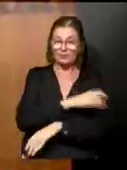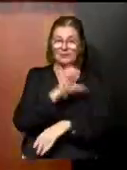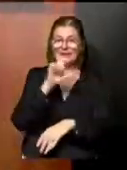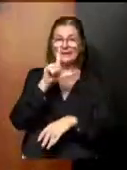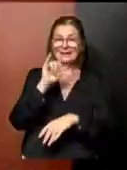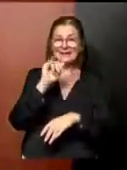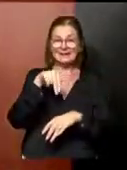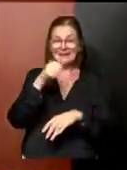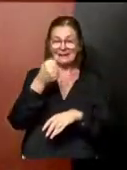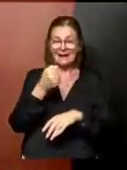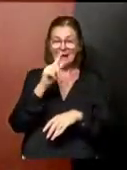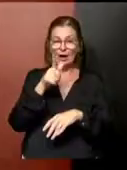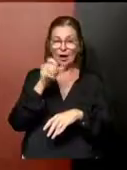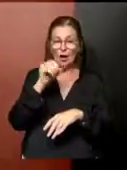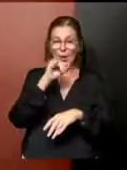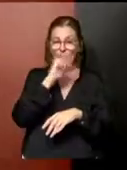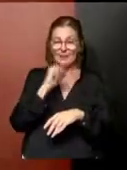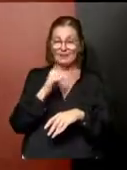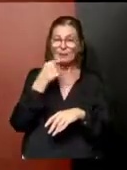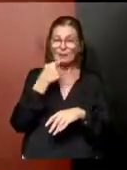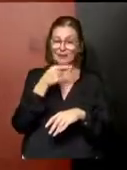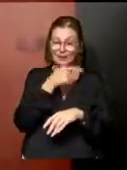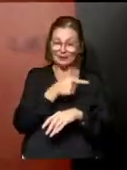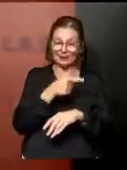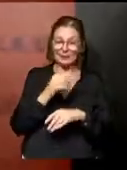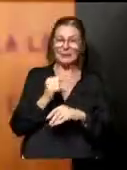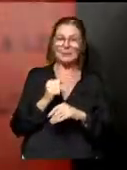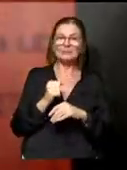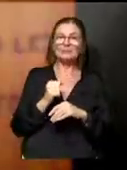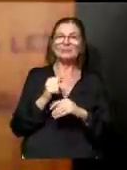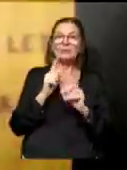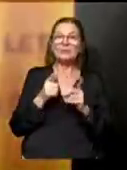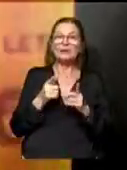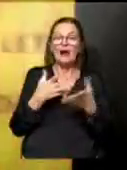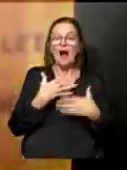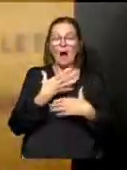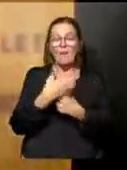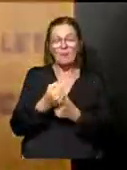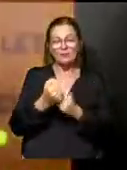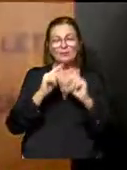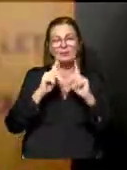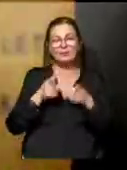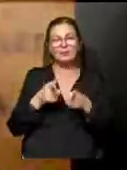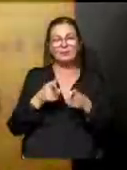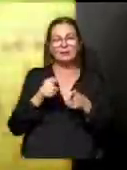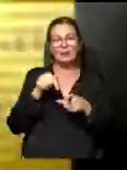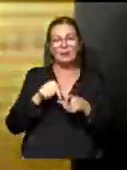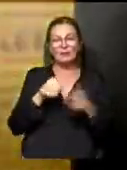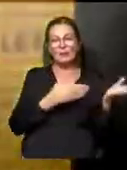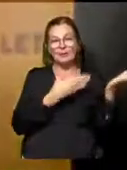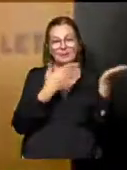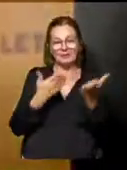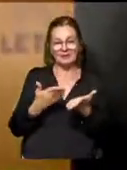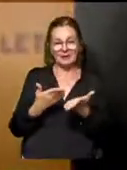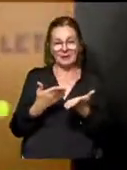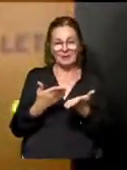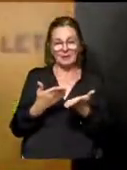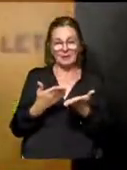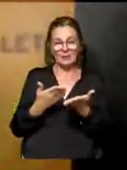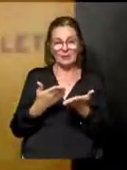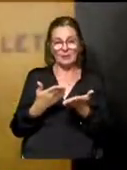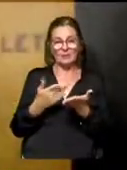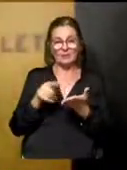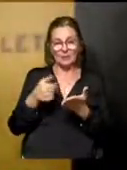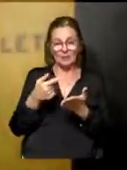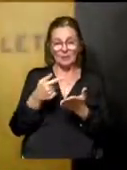Gómez. Como dije con los panelistas, lo digo con ella en tanto columnista, en tanto colaboradora, hoy la presentamos un poco más en largo,